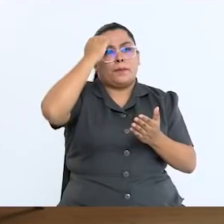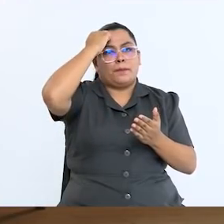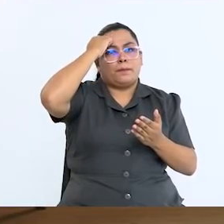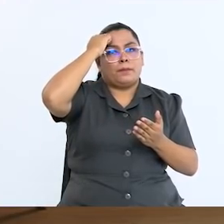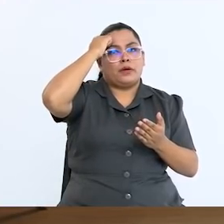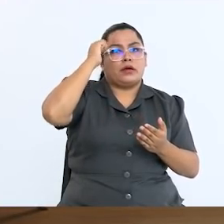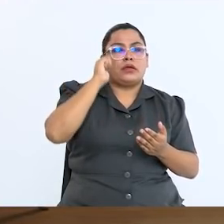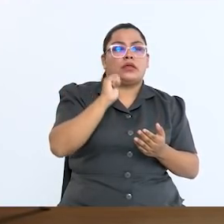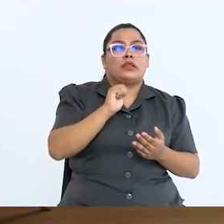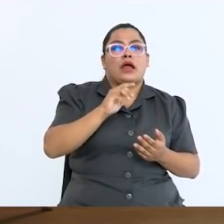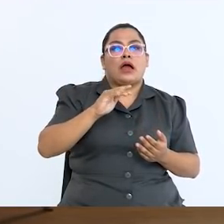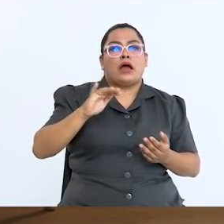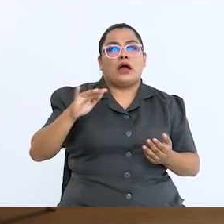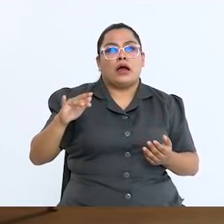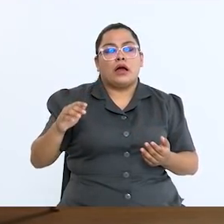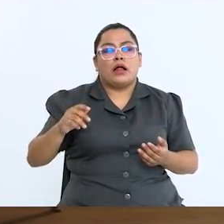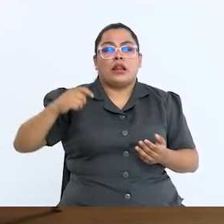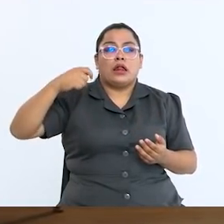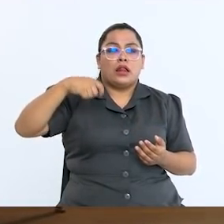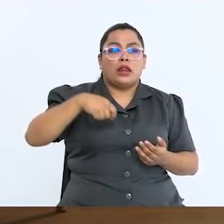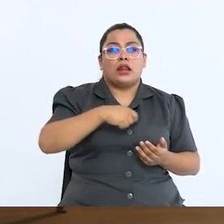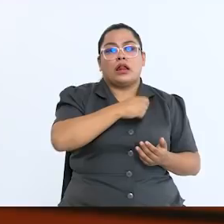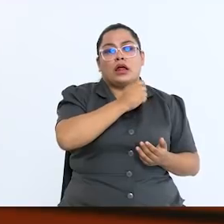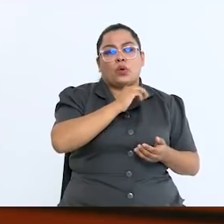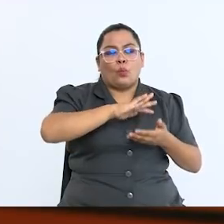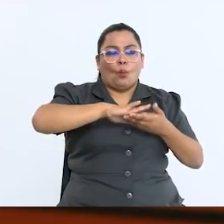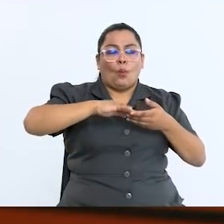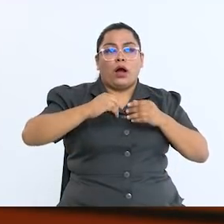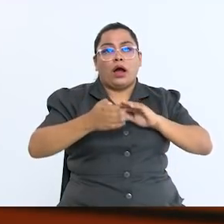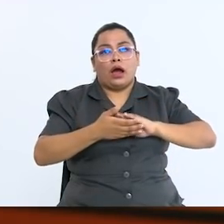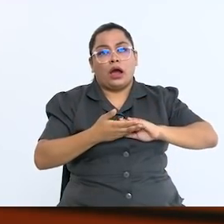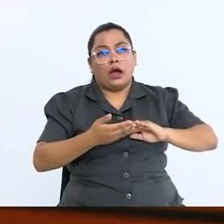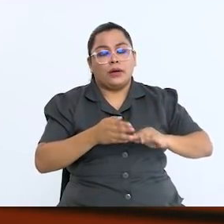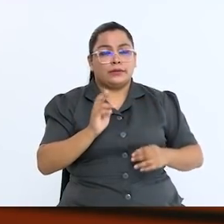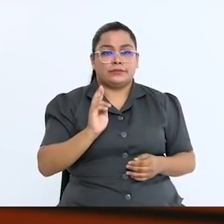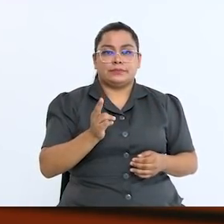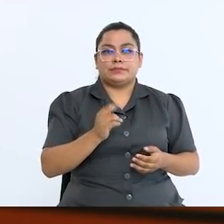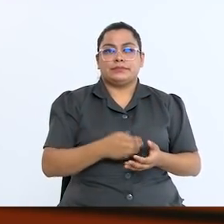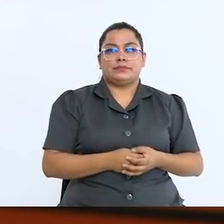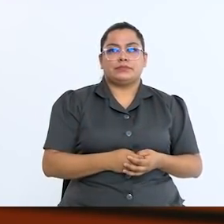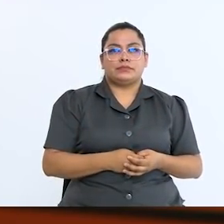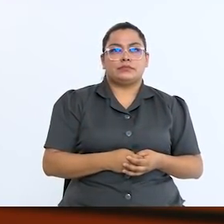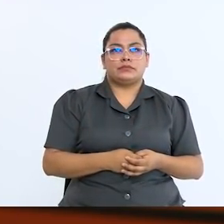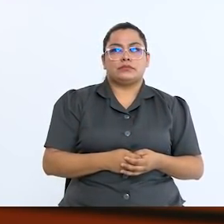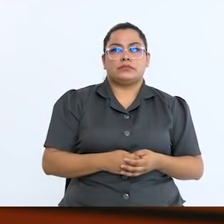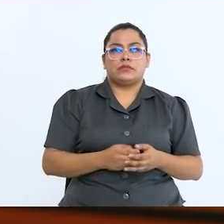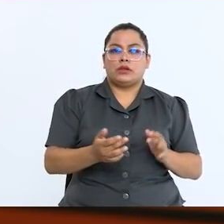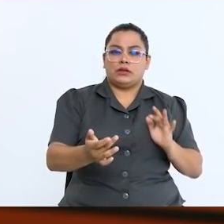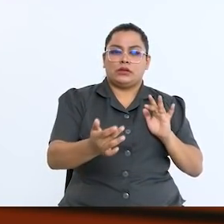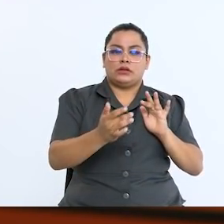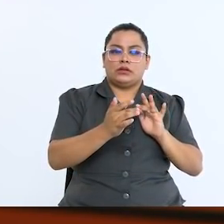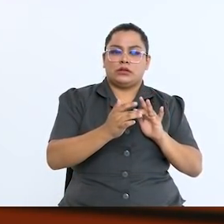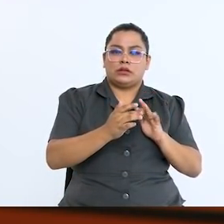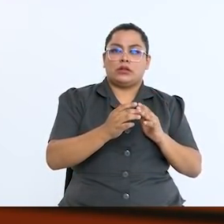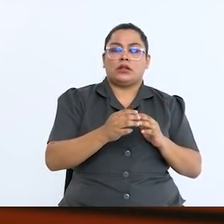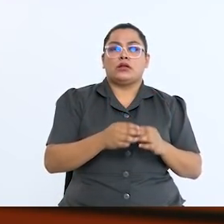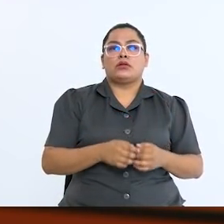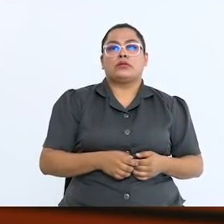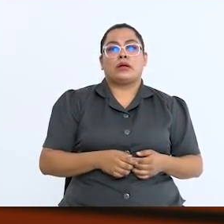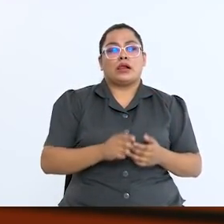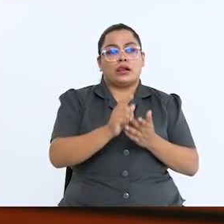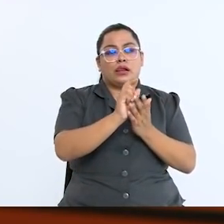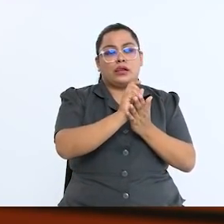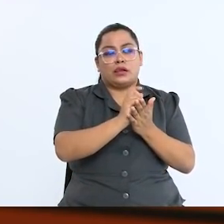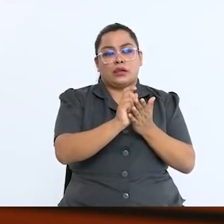aprenden las vocales a través de cancioncitas, rondas, cuentos. Asimismo, entran en contacto con otras